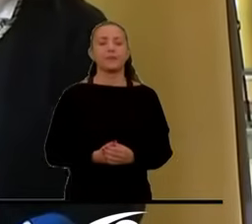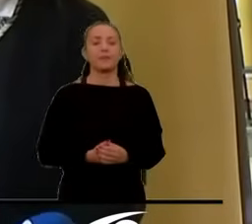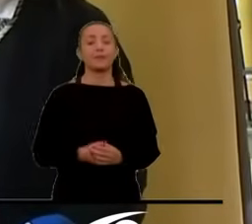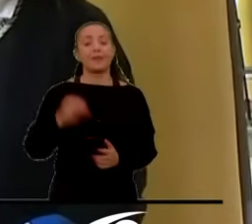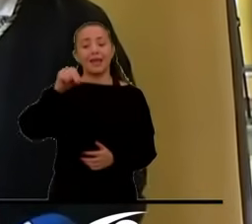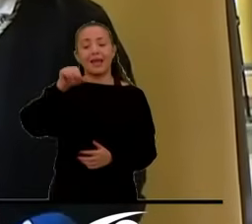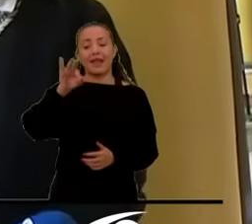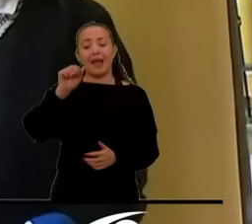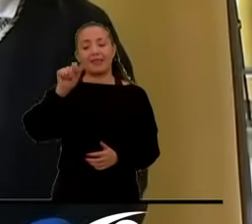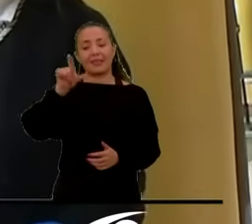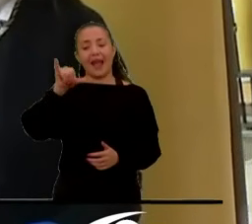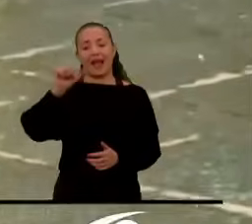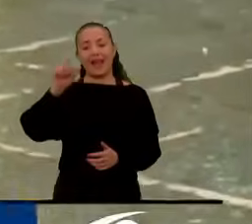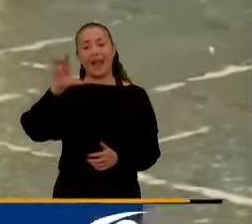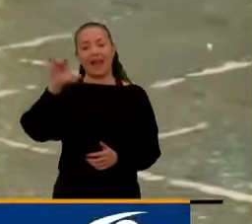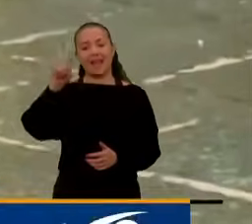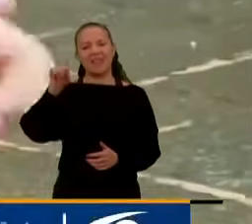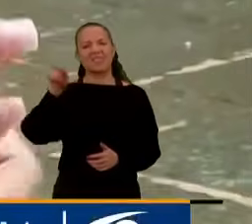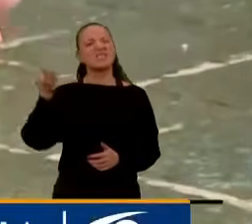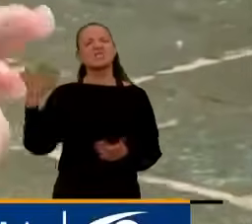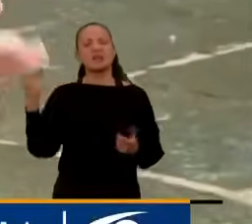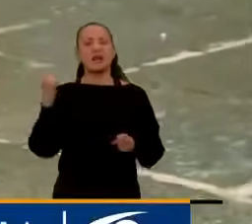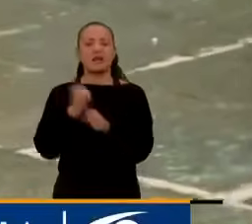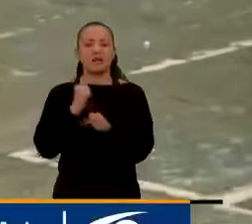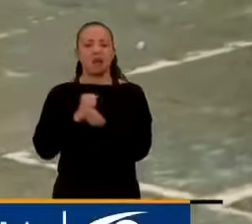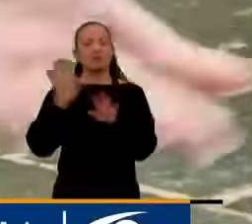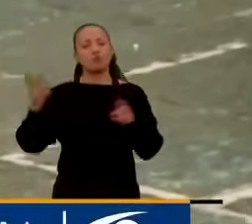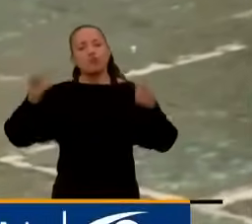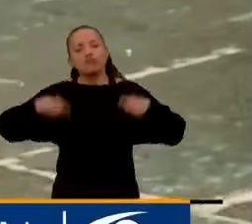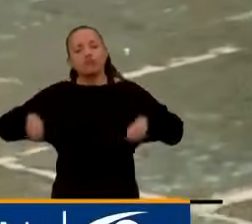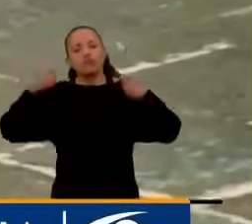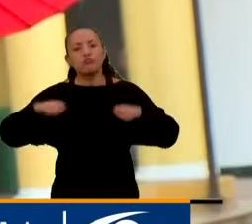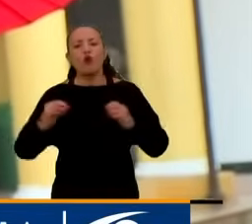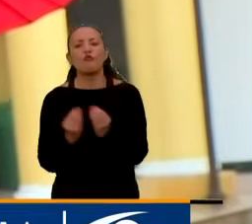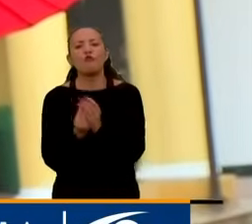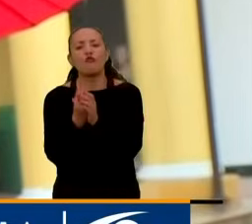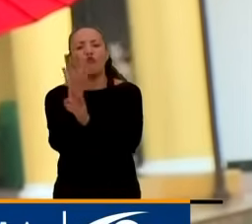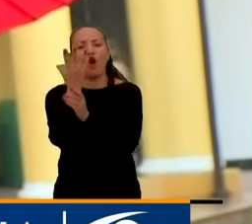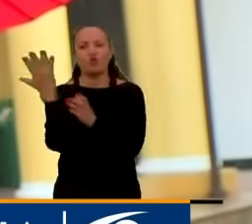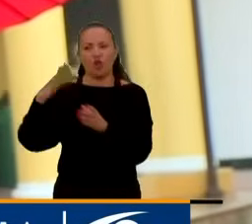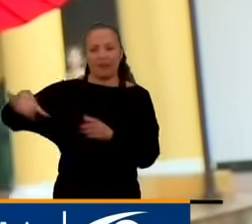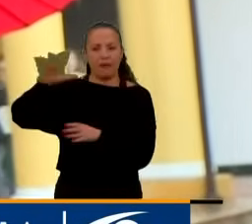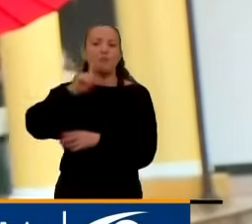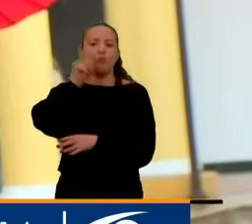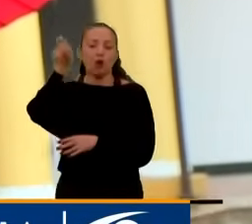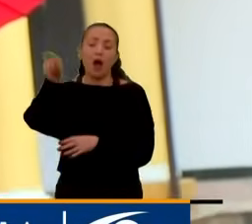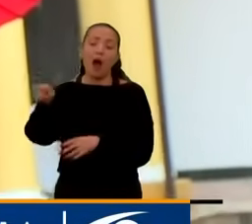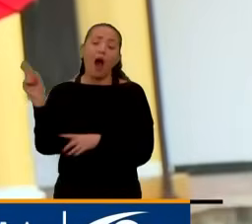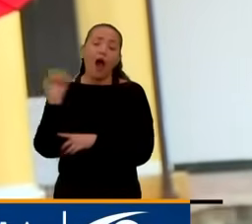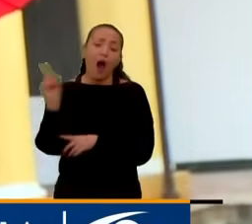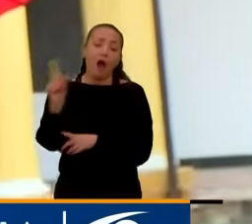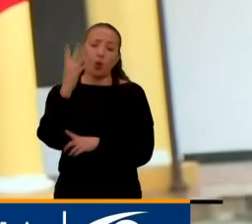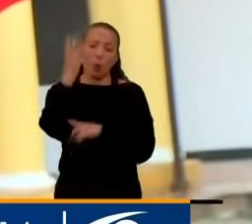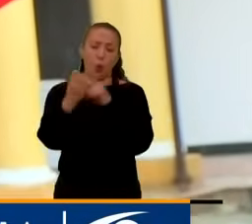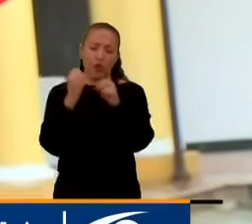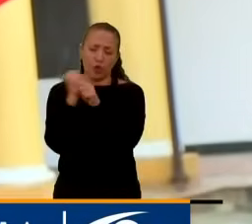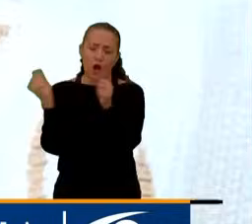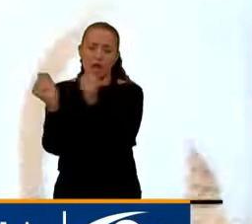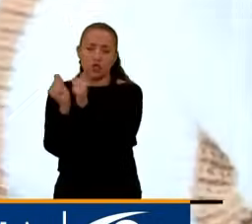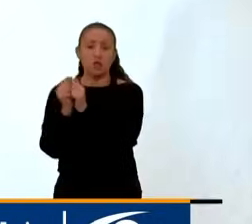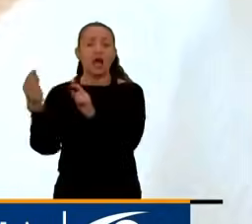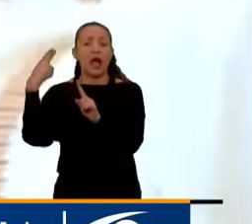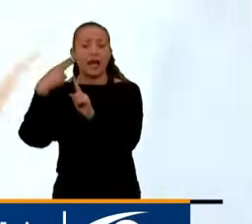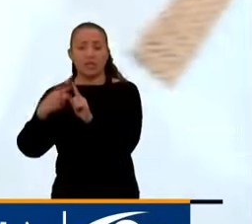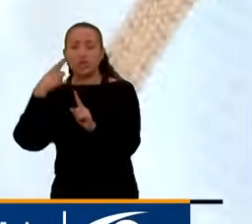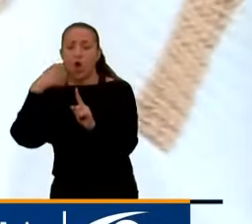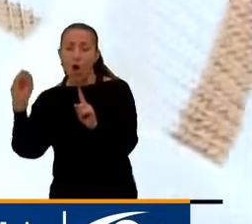Natalia Reyes es vendedora de flores en Bucaramanga y llevaba 4 años de relación con su novio. Sufrió violencia física y